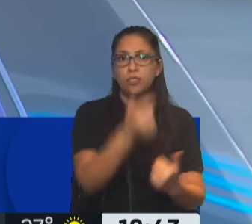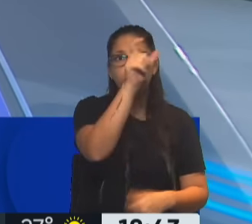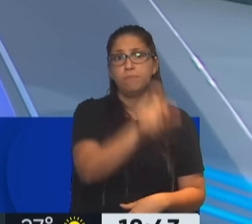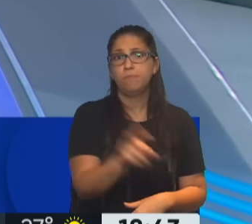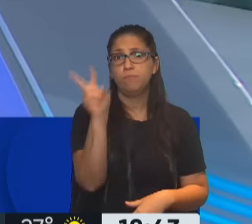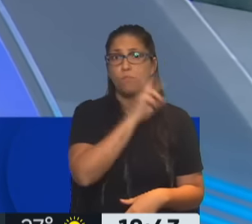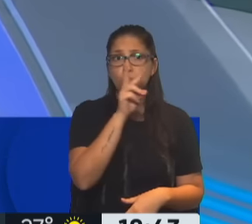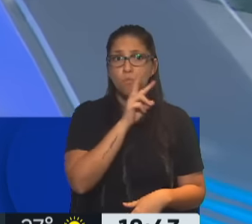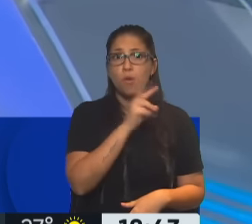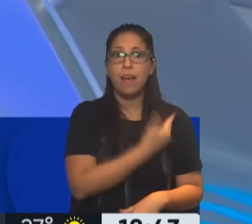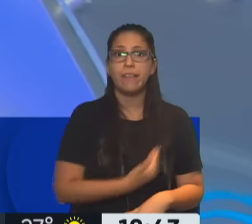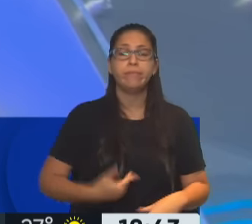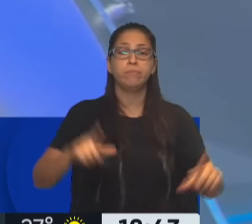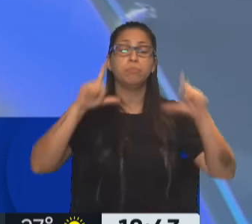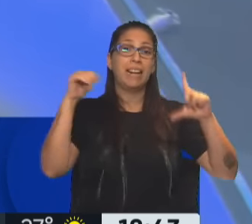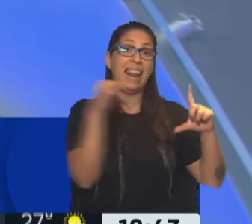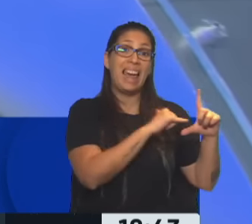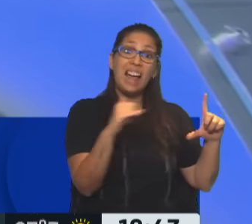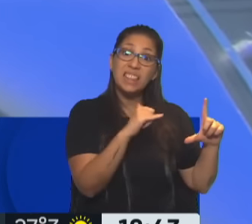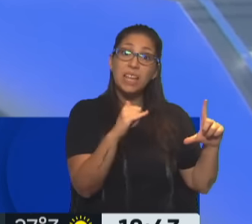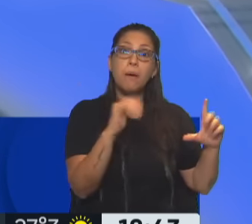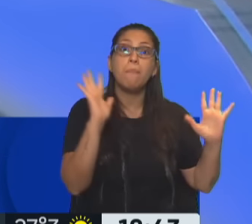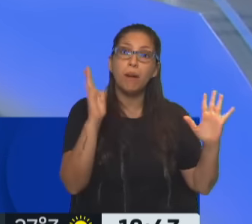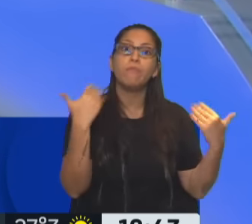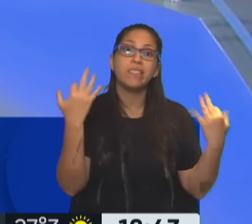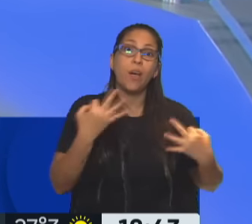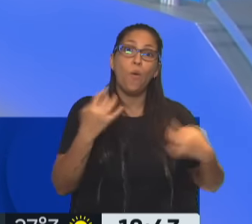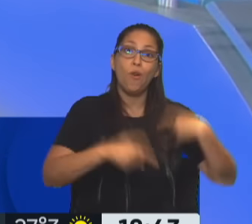que, si bien es muy impopular, por lo pronto lo más probable es que siga gobernando en Perú sin ningún problema.